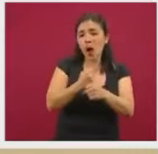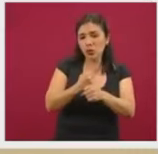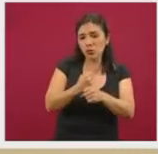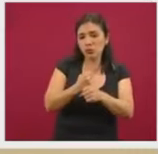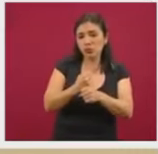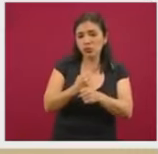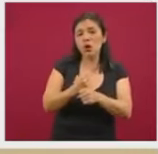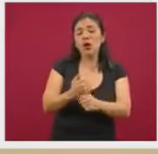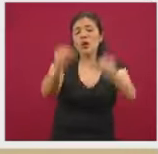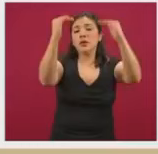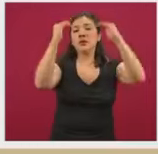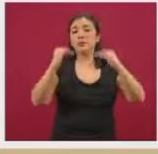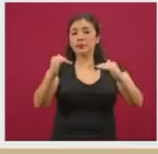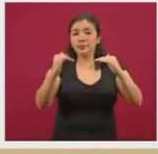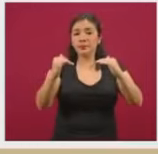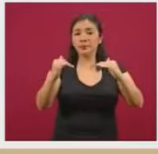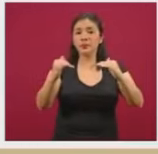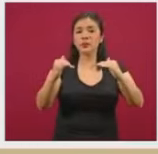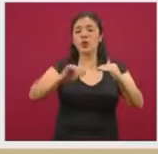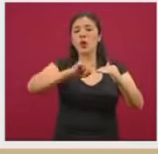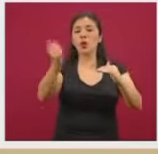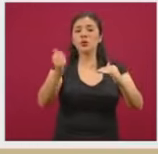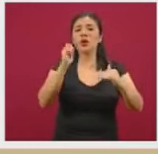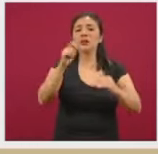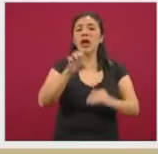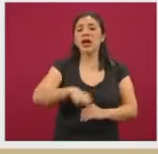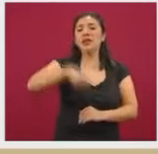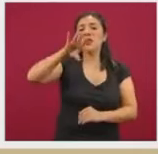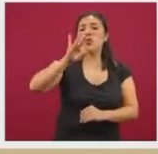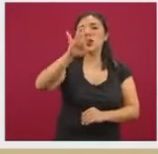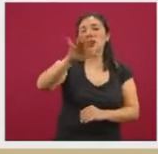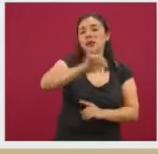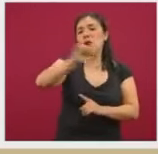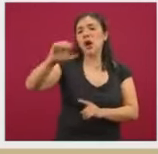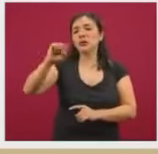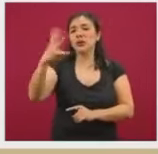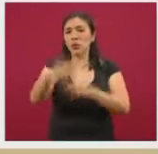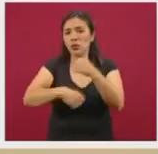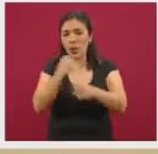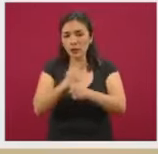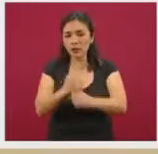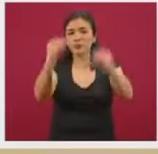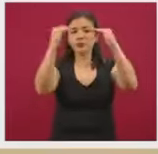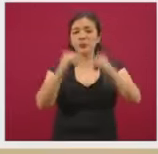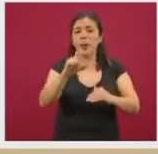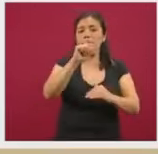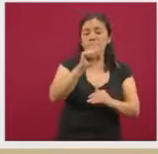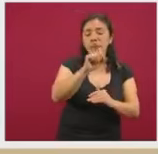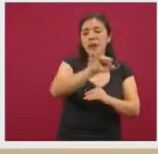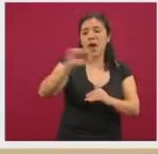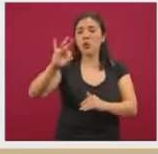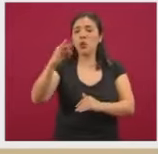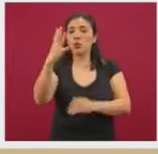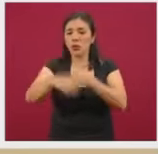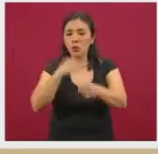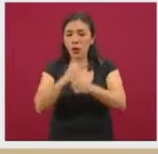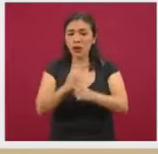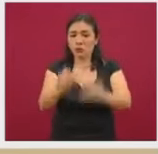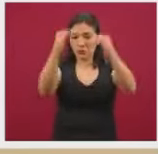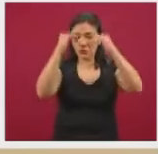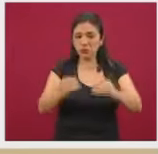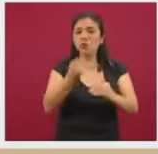más. Después tenemos en esta línea los de 45 a 64 años, de 20 a 44 años, y en la parte